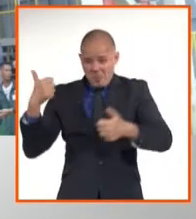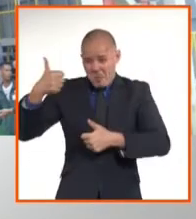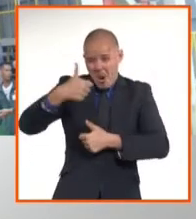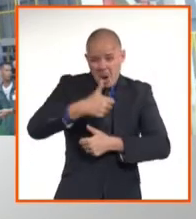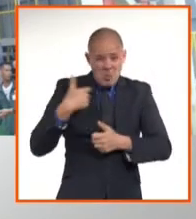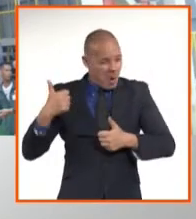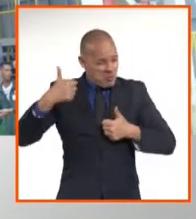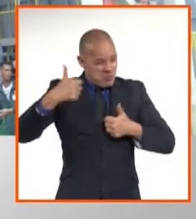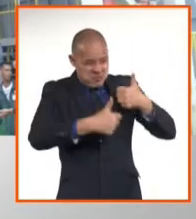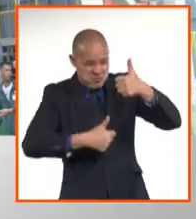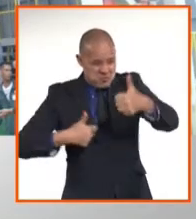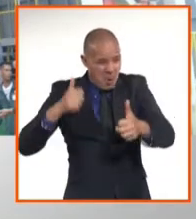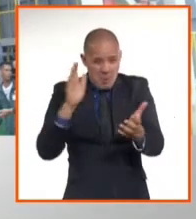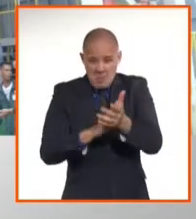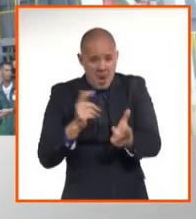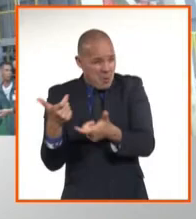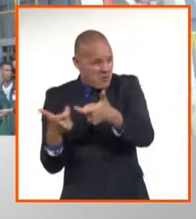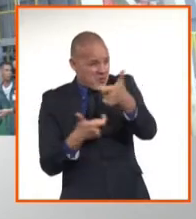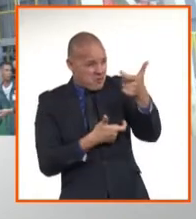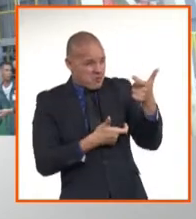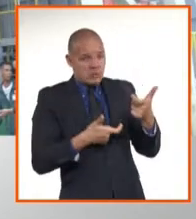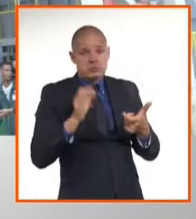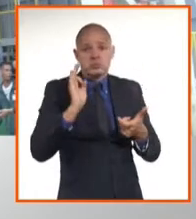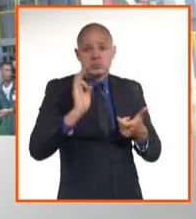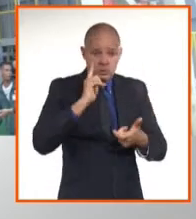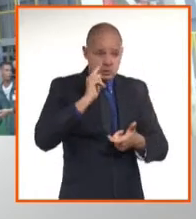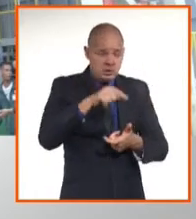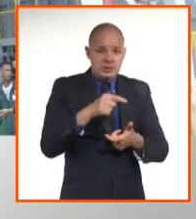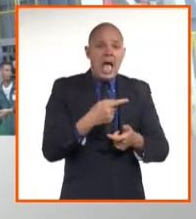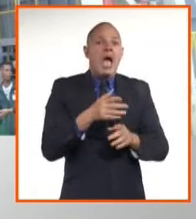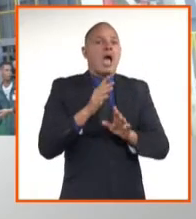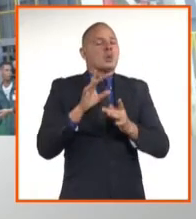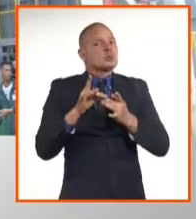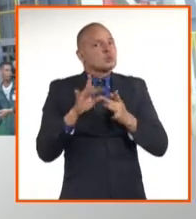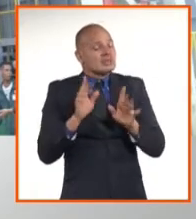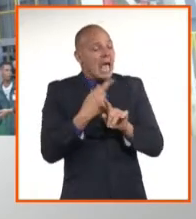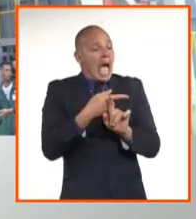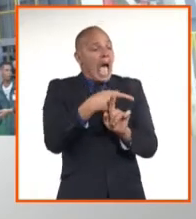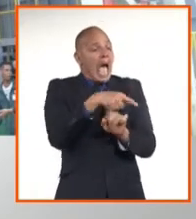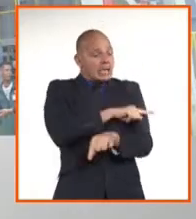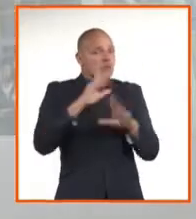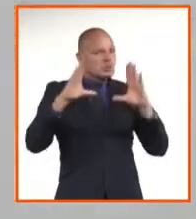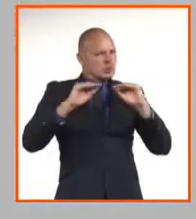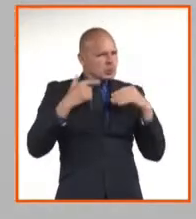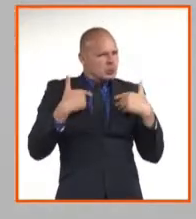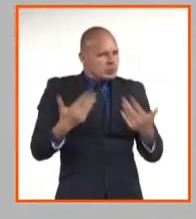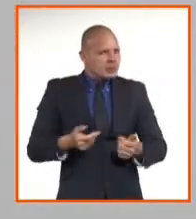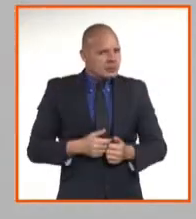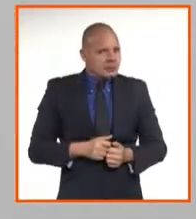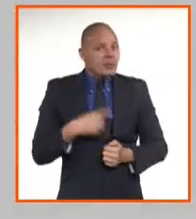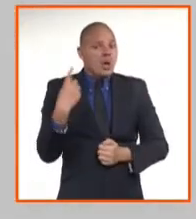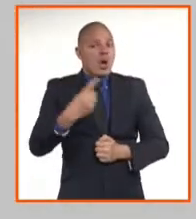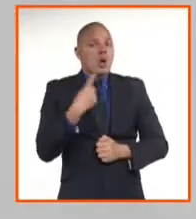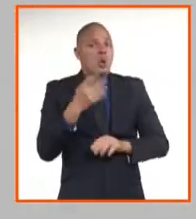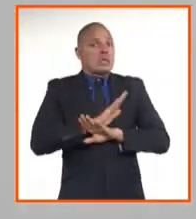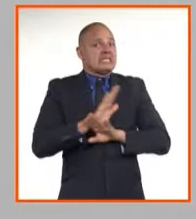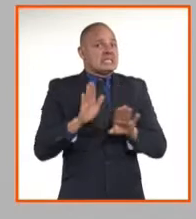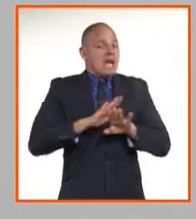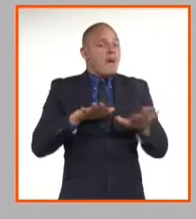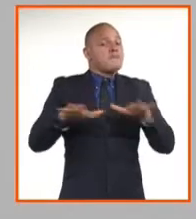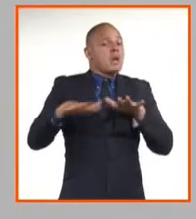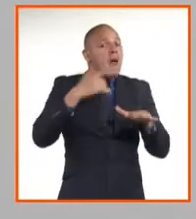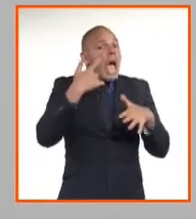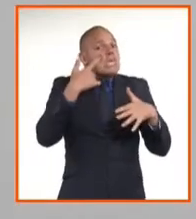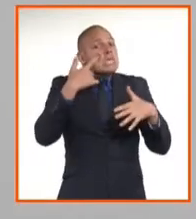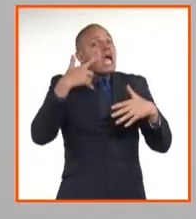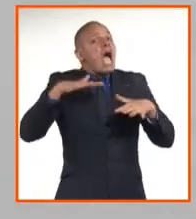rápido. Nosotros preventivamente desde la noche anterior que habíamos encendido la caldera para el secado y ya preparando las condiciones para el